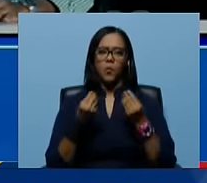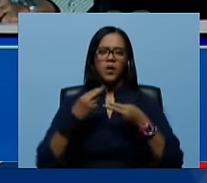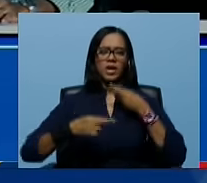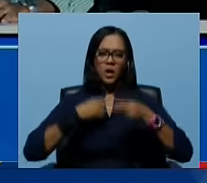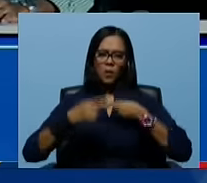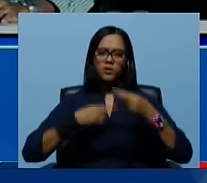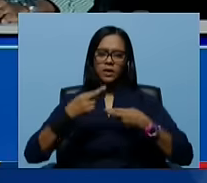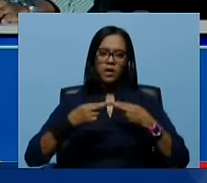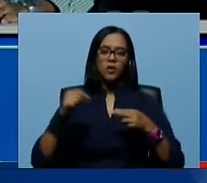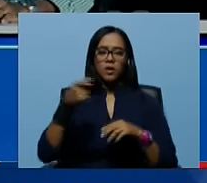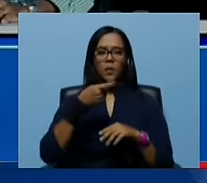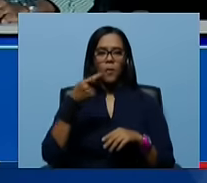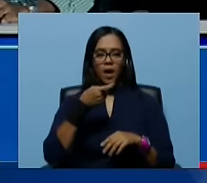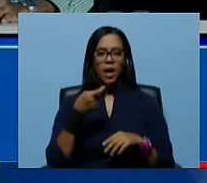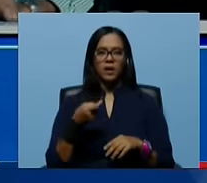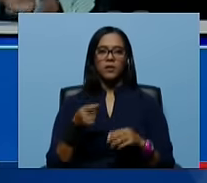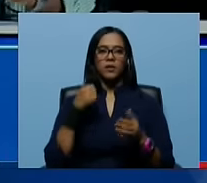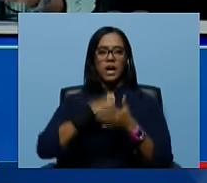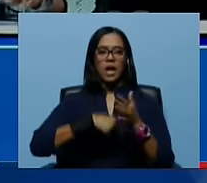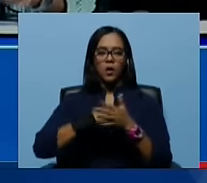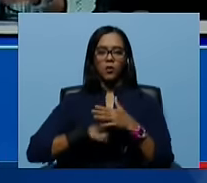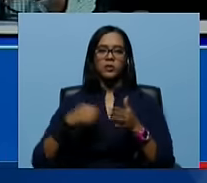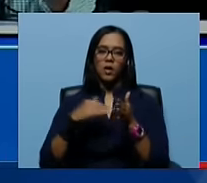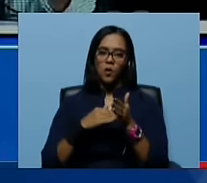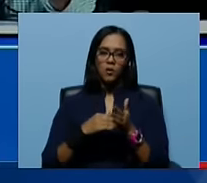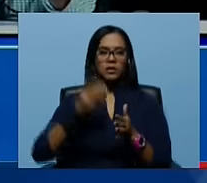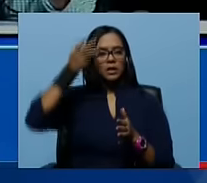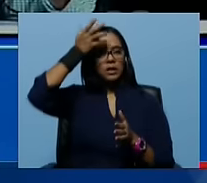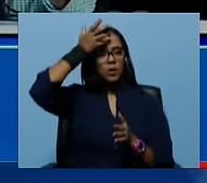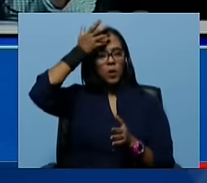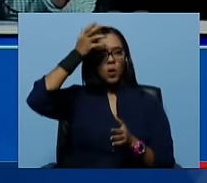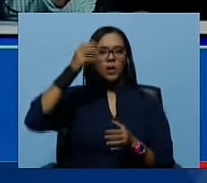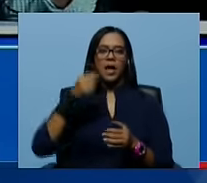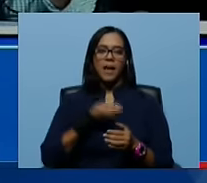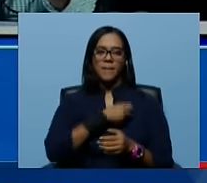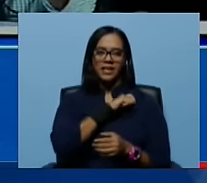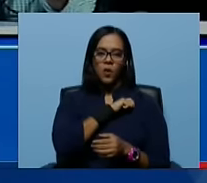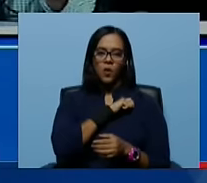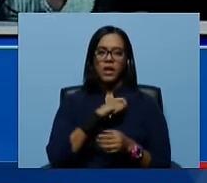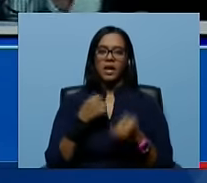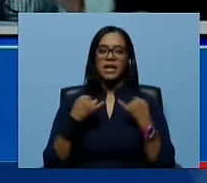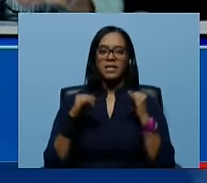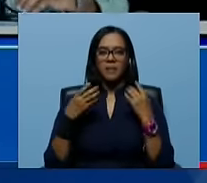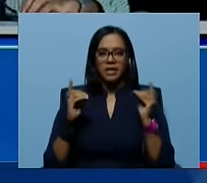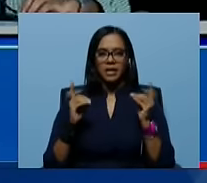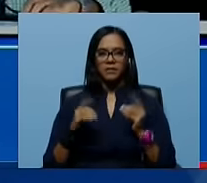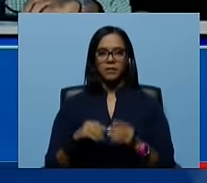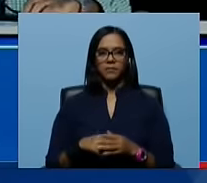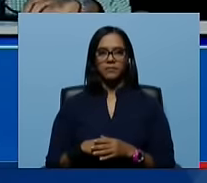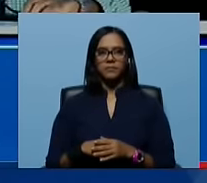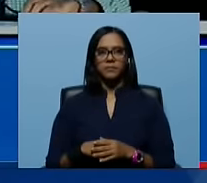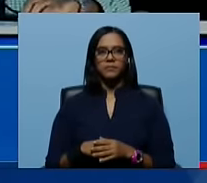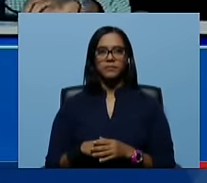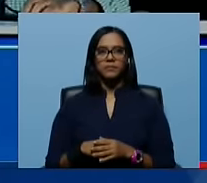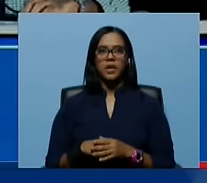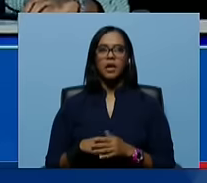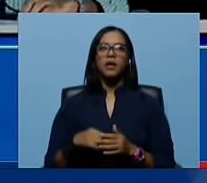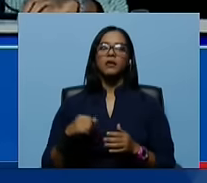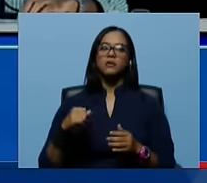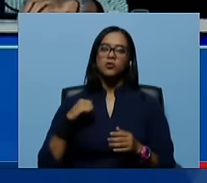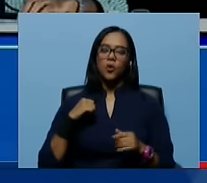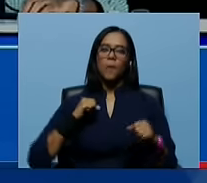que buscaron la lucha contra la corona española y la independencia. Son